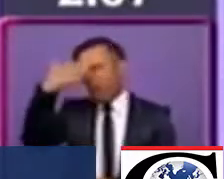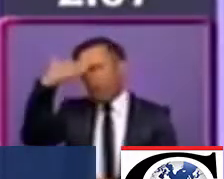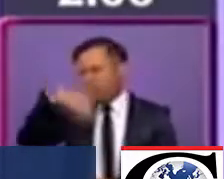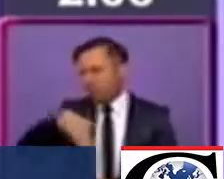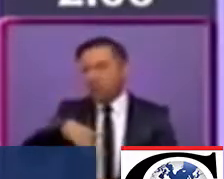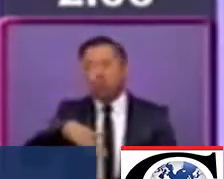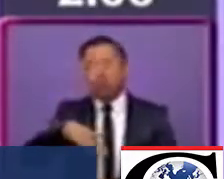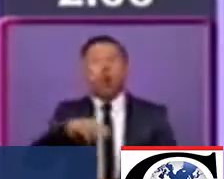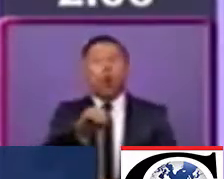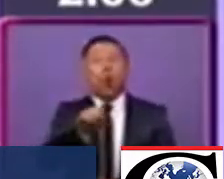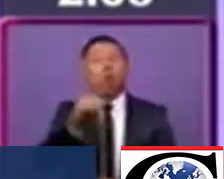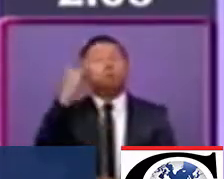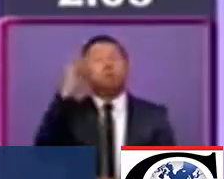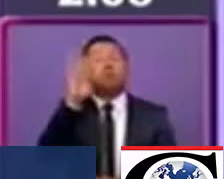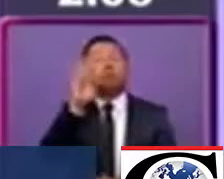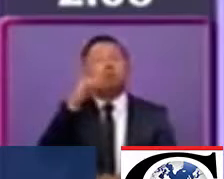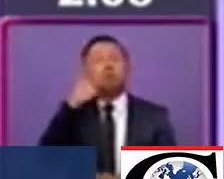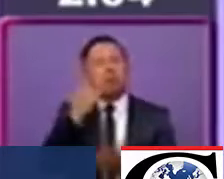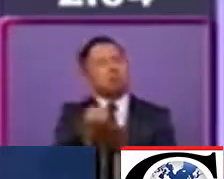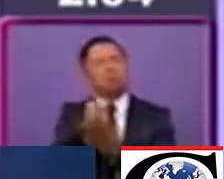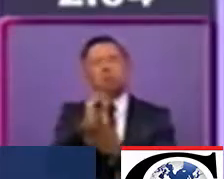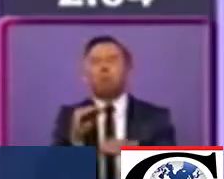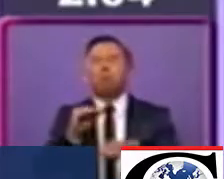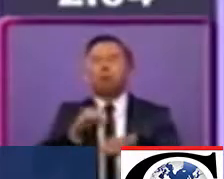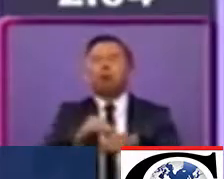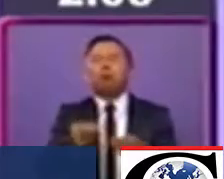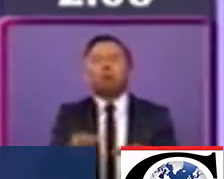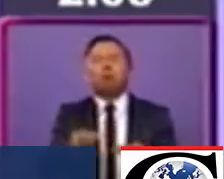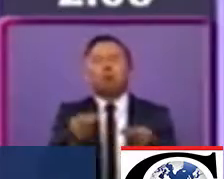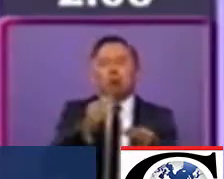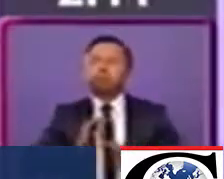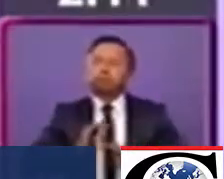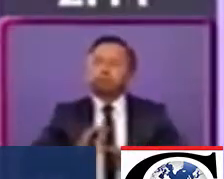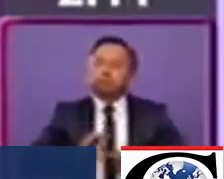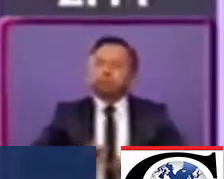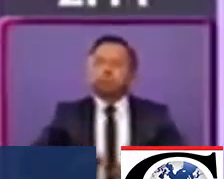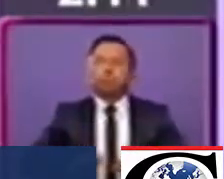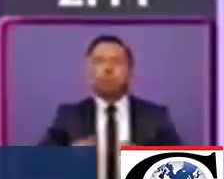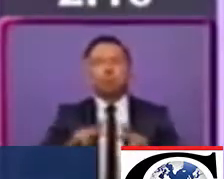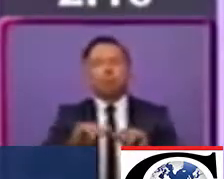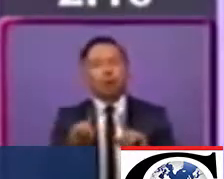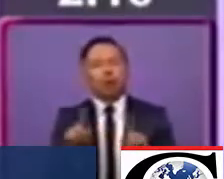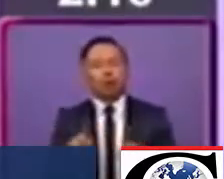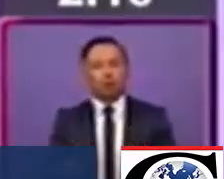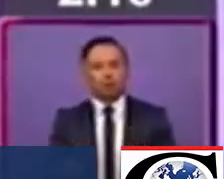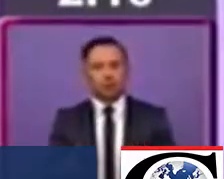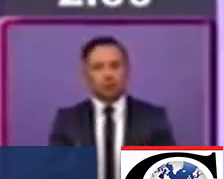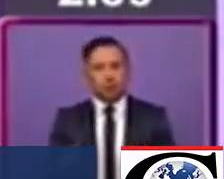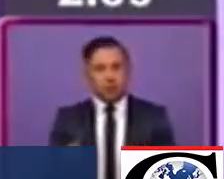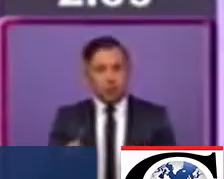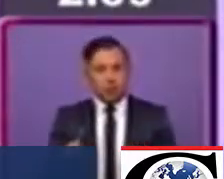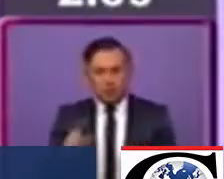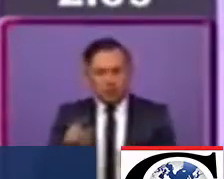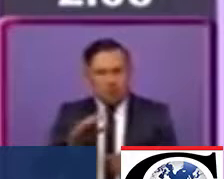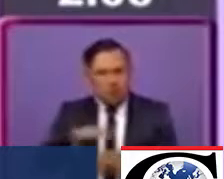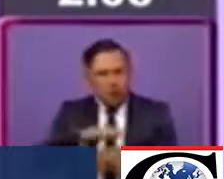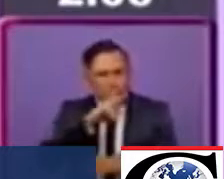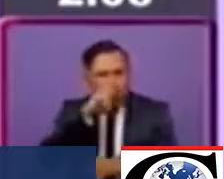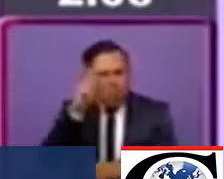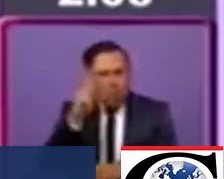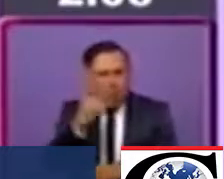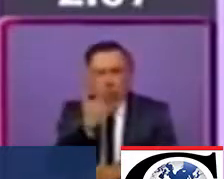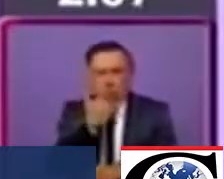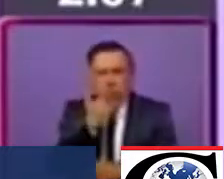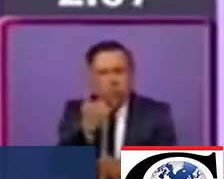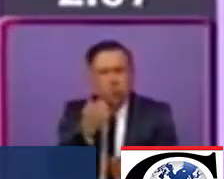y bueno, el uso excesivo de espectaculares, la guerra entre los cuatro principales contendientes, porque tanto el petista y la independiente pues pasaron